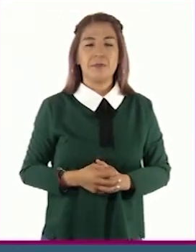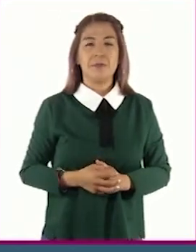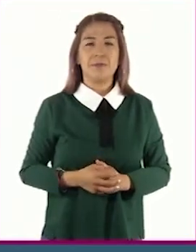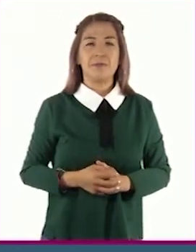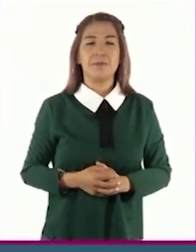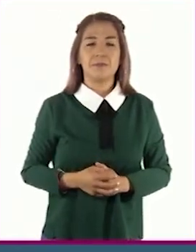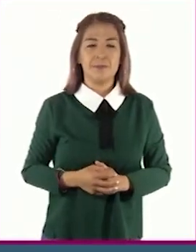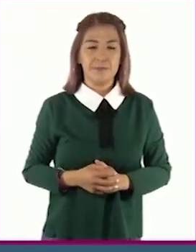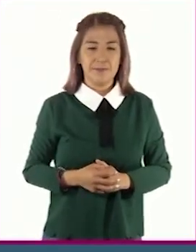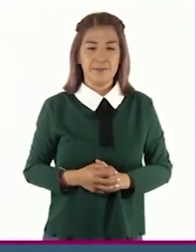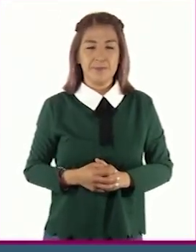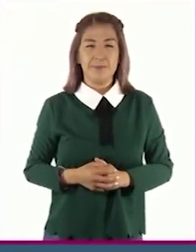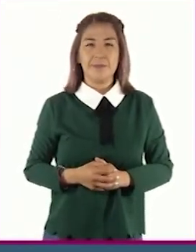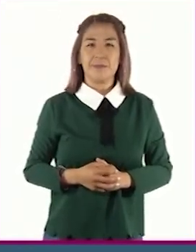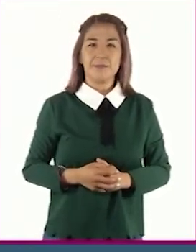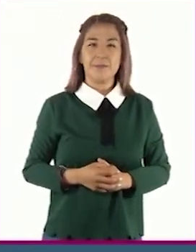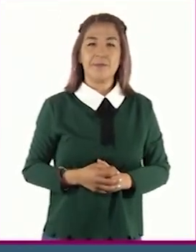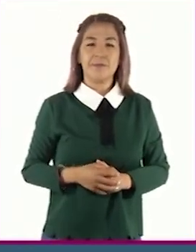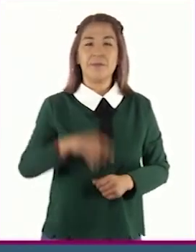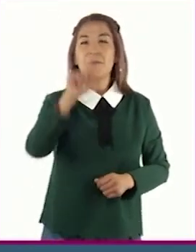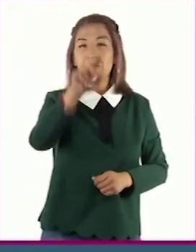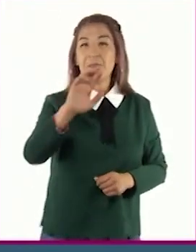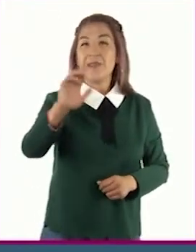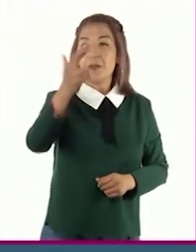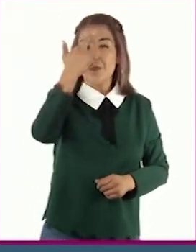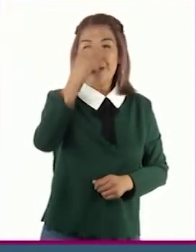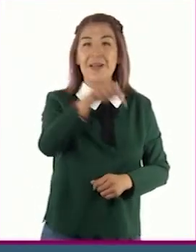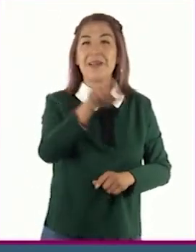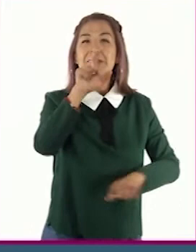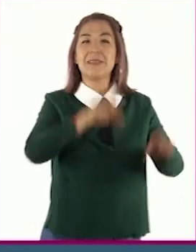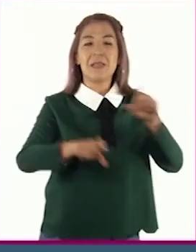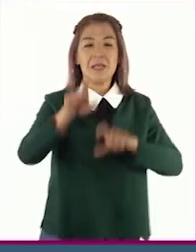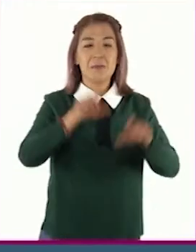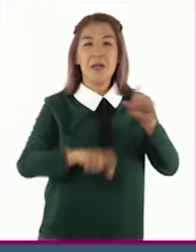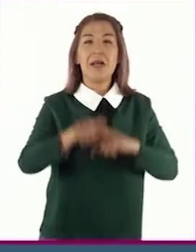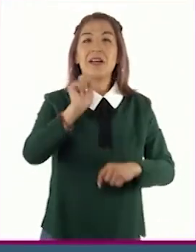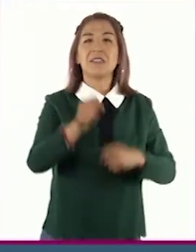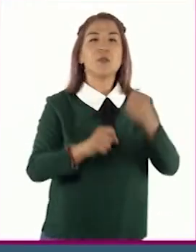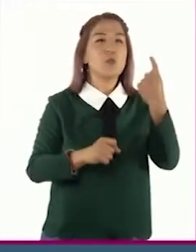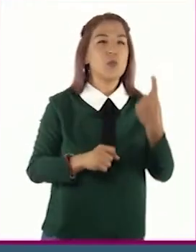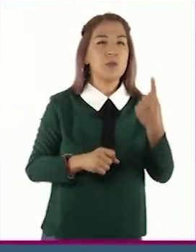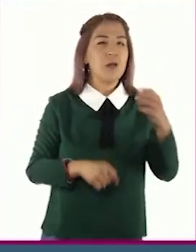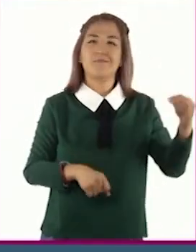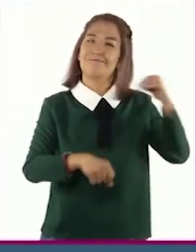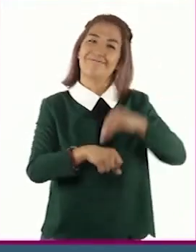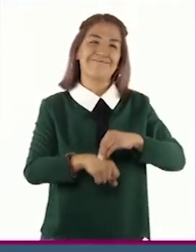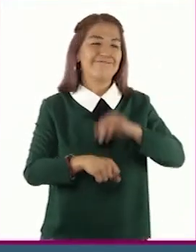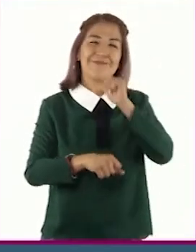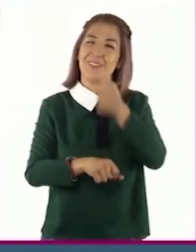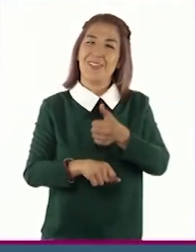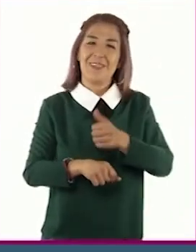en el oxígeno. Recuerden que en las fórmulas químicas el 1 no se coloca.